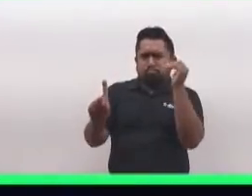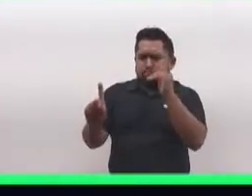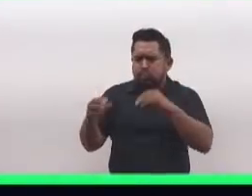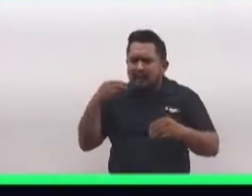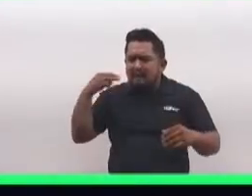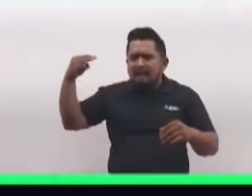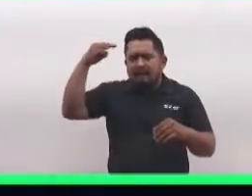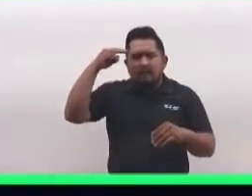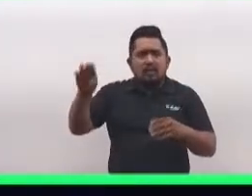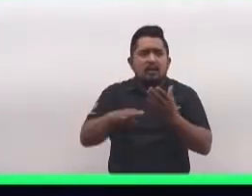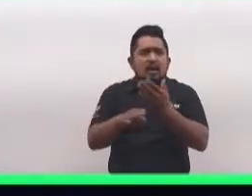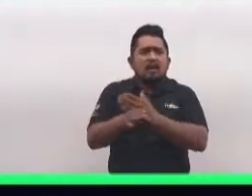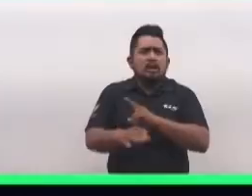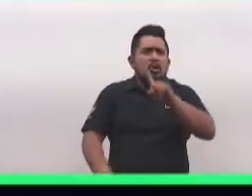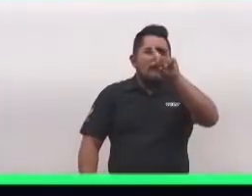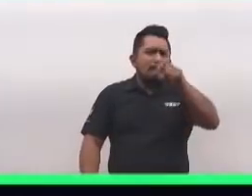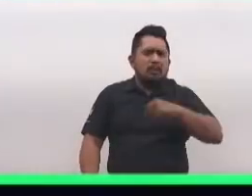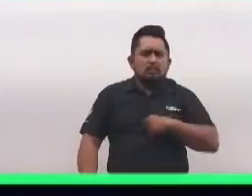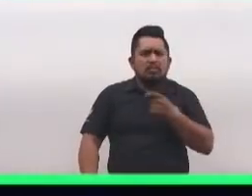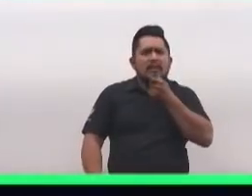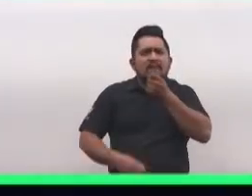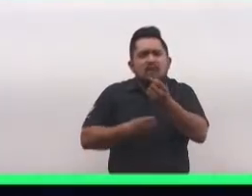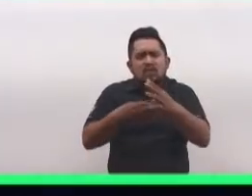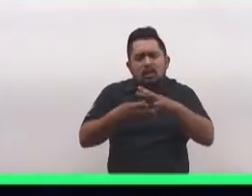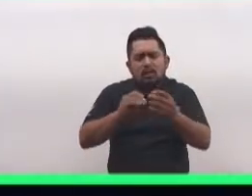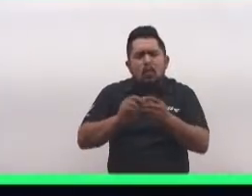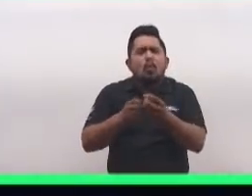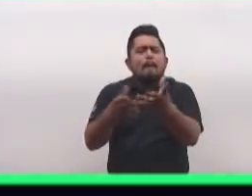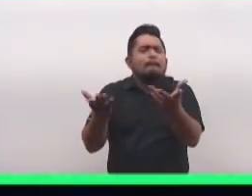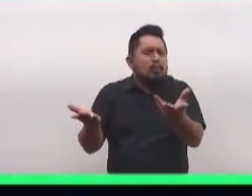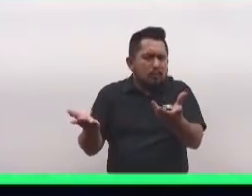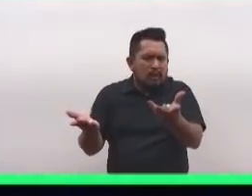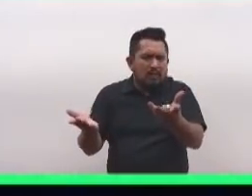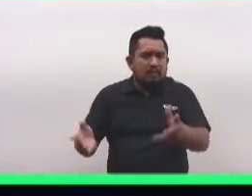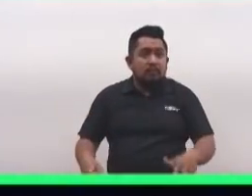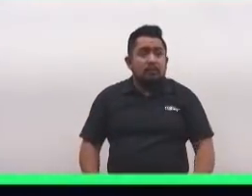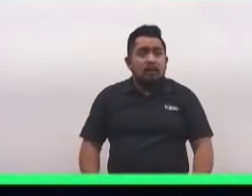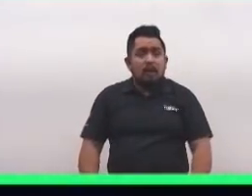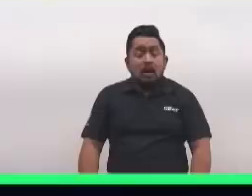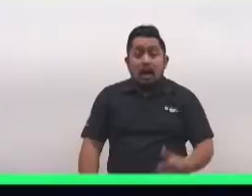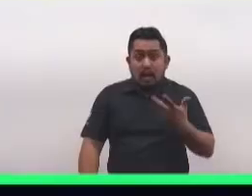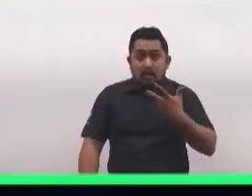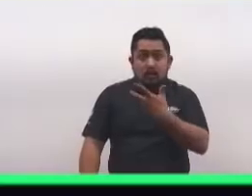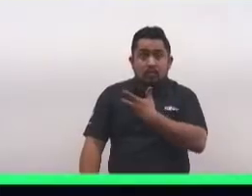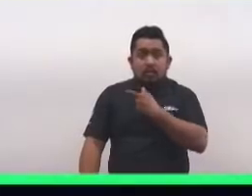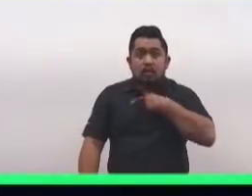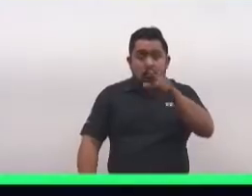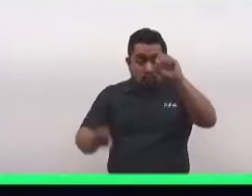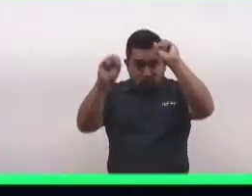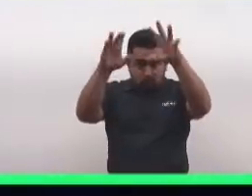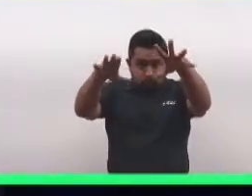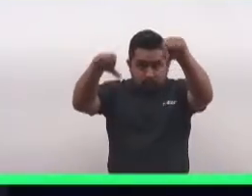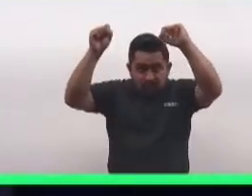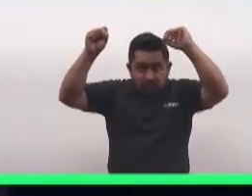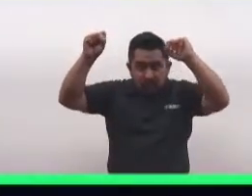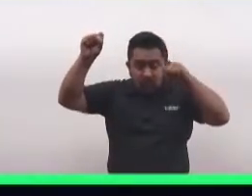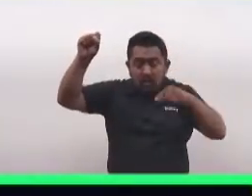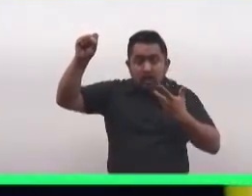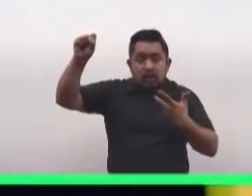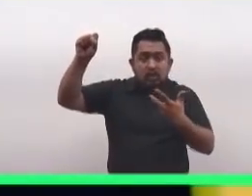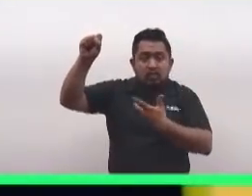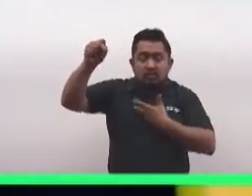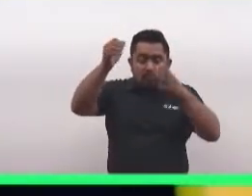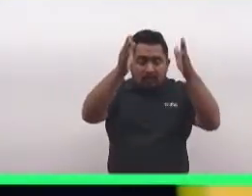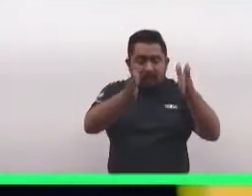pueda hacerlo pero usted me preguntara por qué le estoy contando la historia y es por qué otra las cosas que frena tu bendición es la falta de